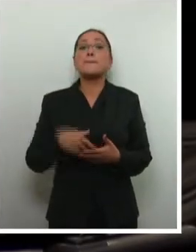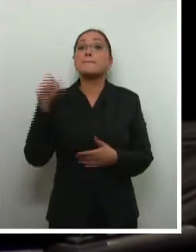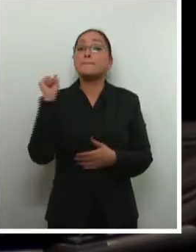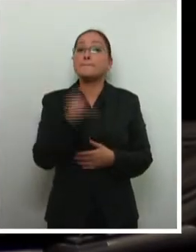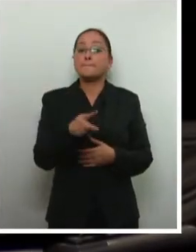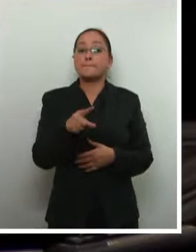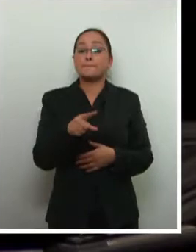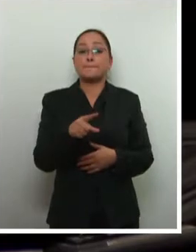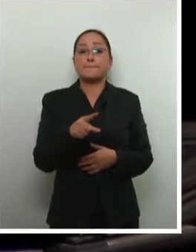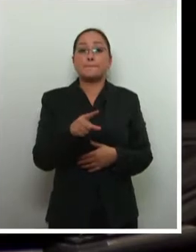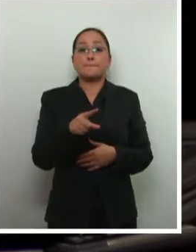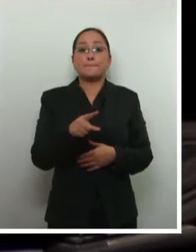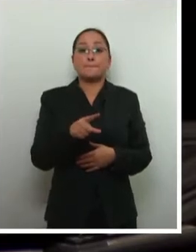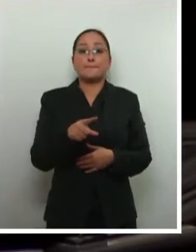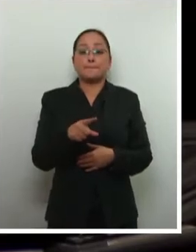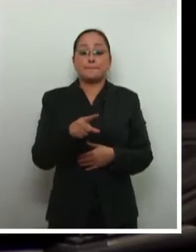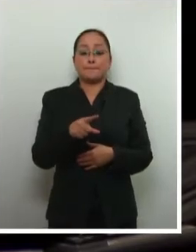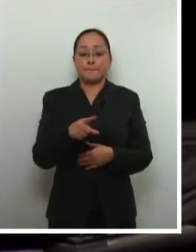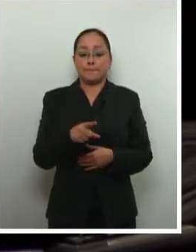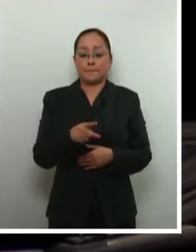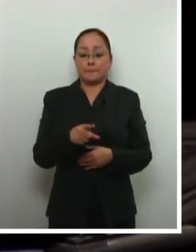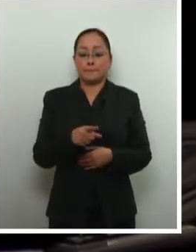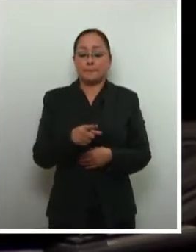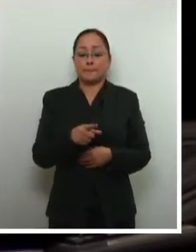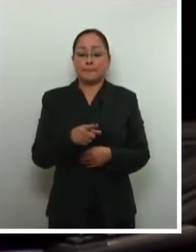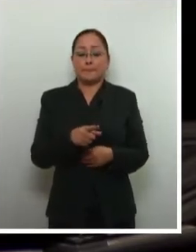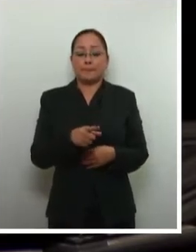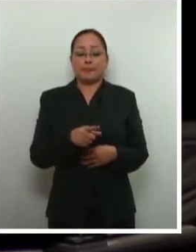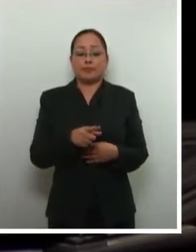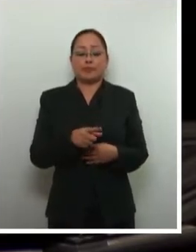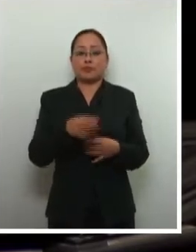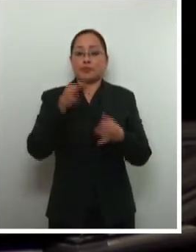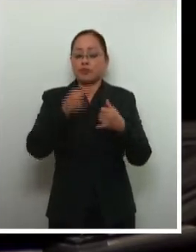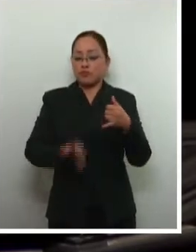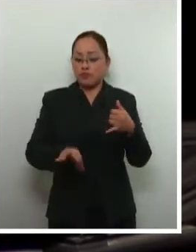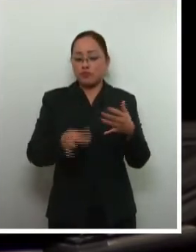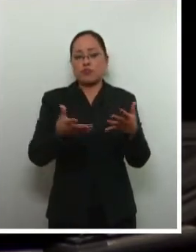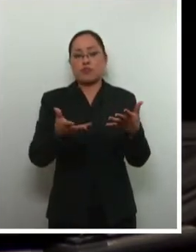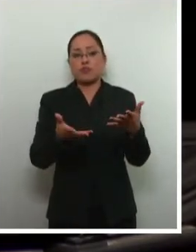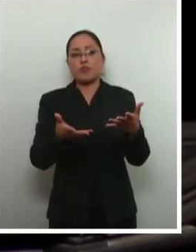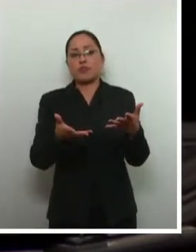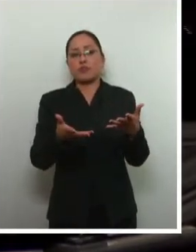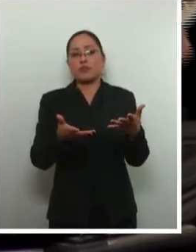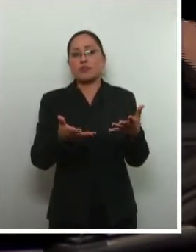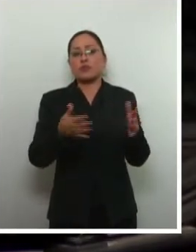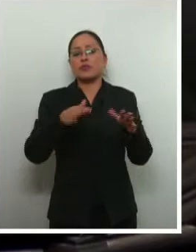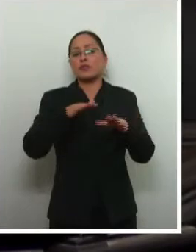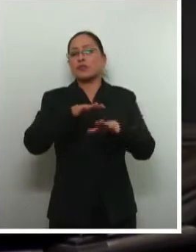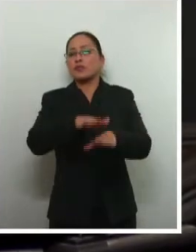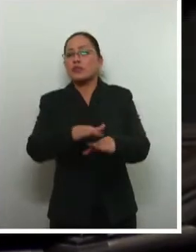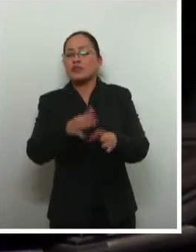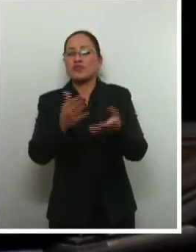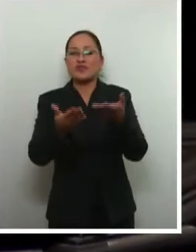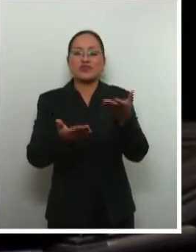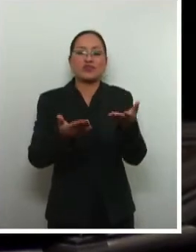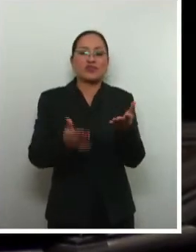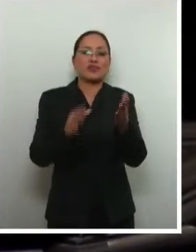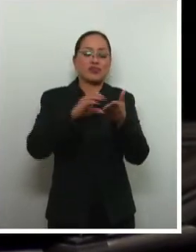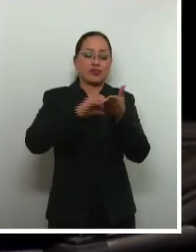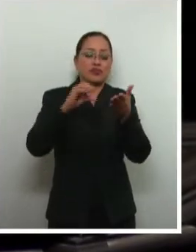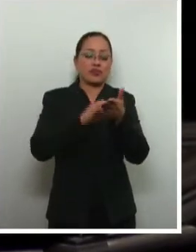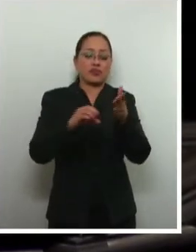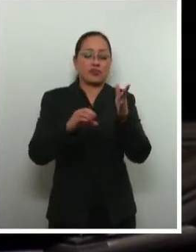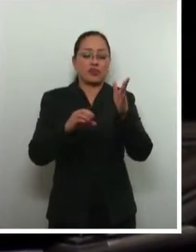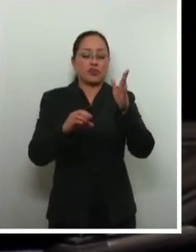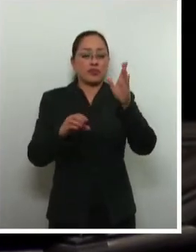y en general, y por último, en lo relativo al inciso